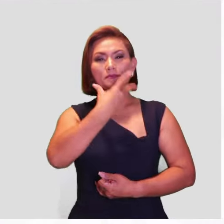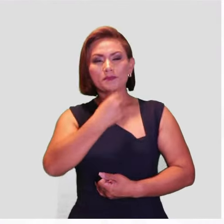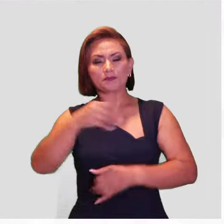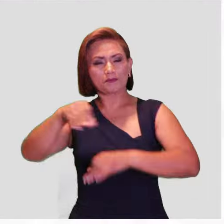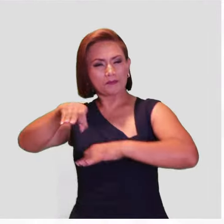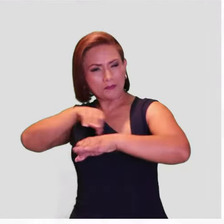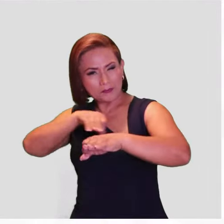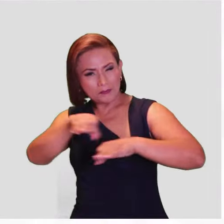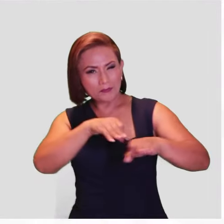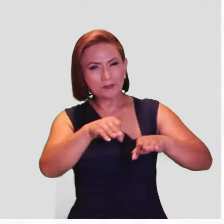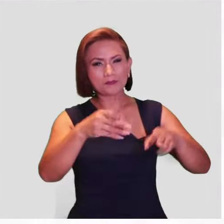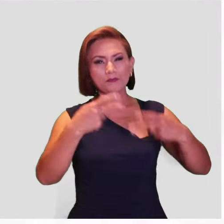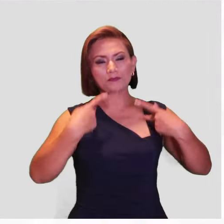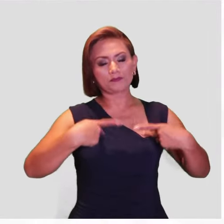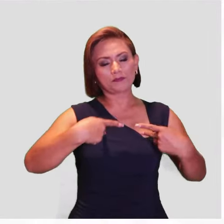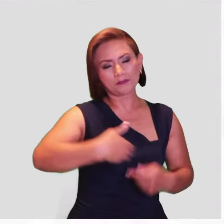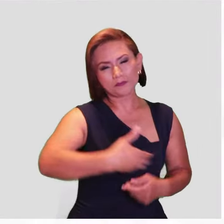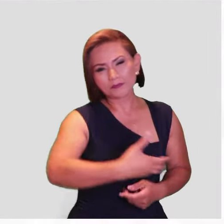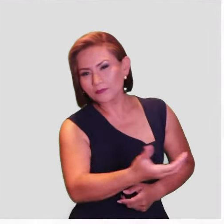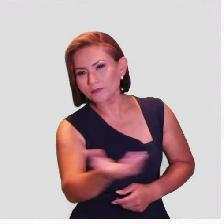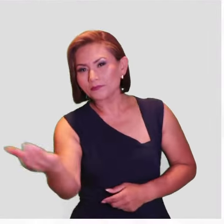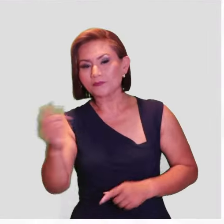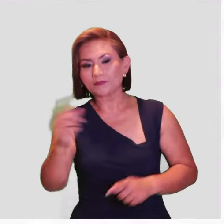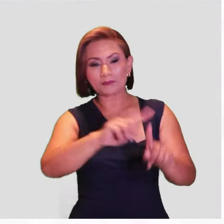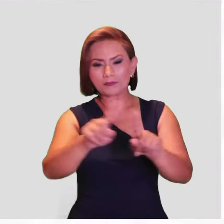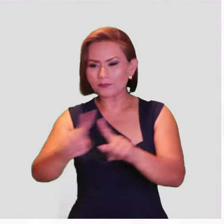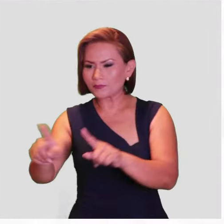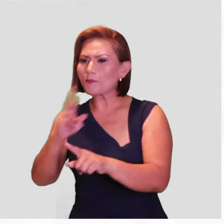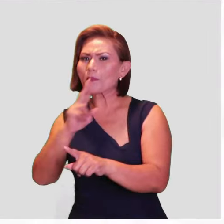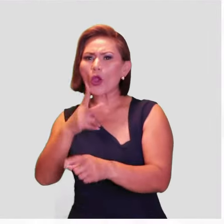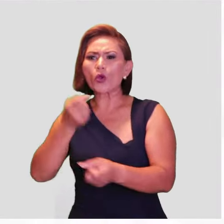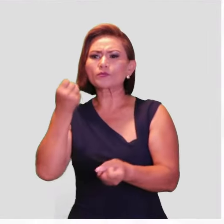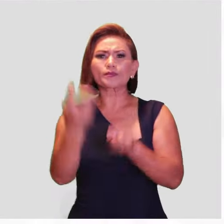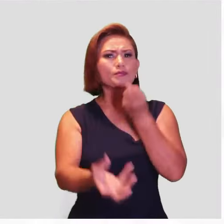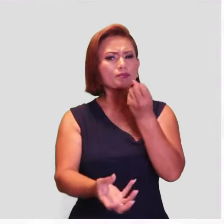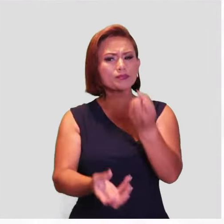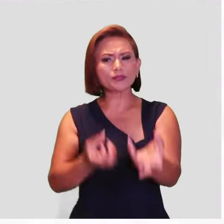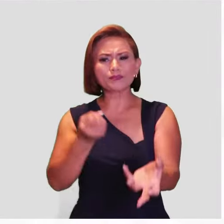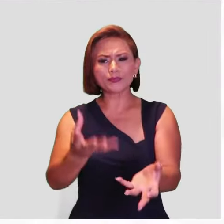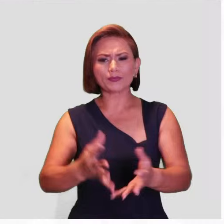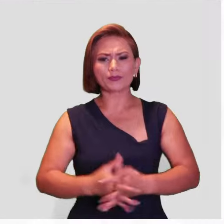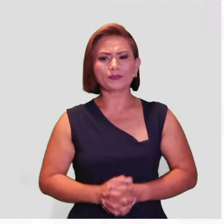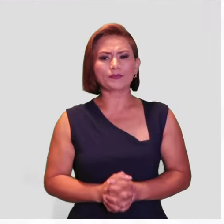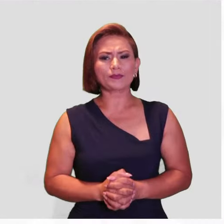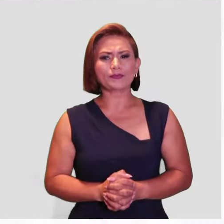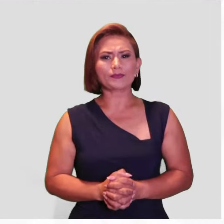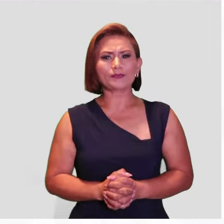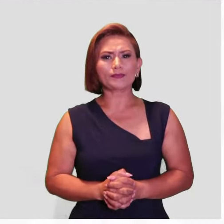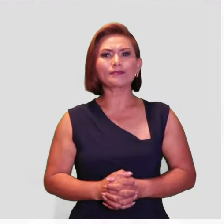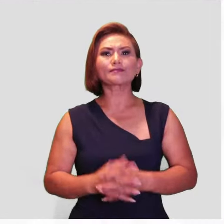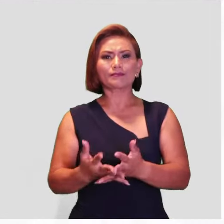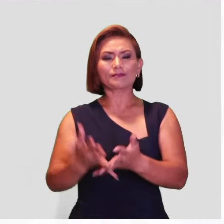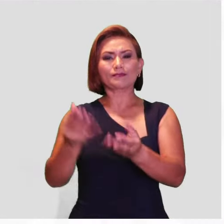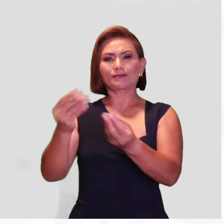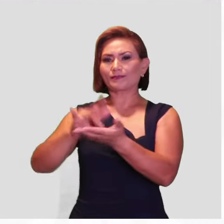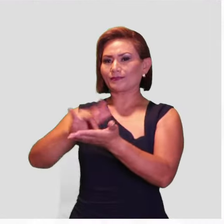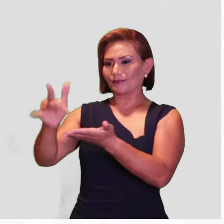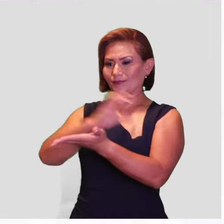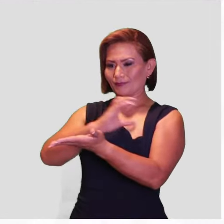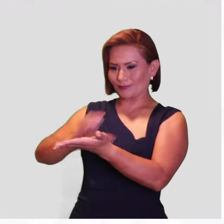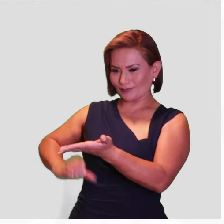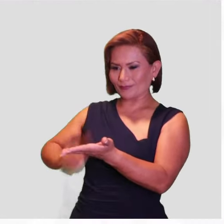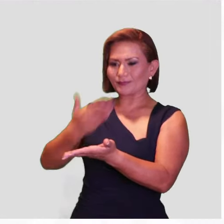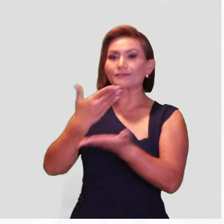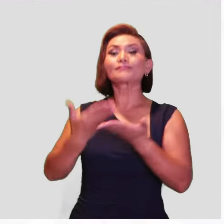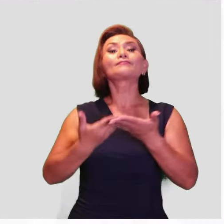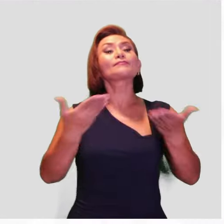trabajadores, gente del campo, a todos les vaya mejor, para que... Muchas gracias, candidato. A continuación,